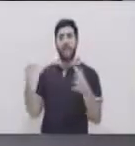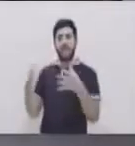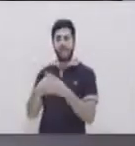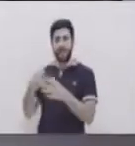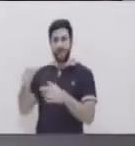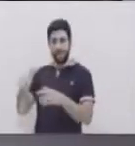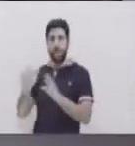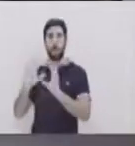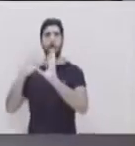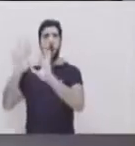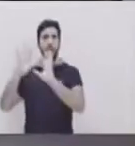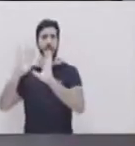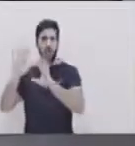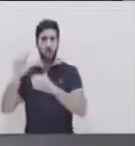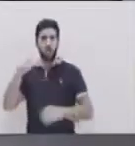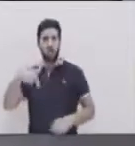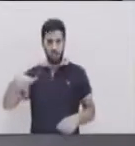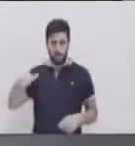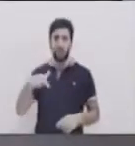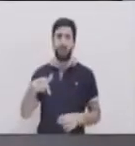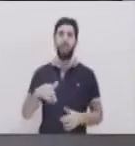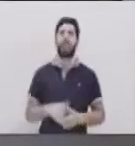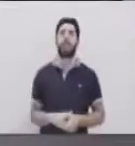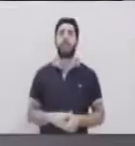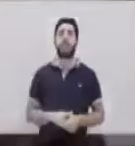de voleibol de playa. Entonces,